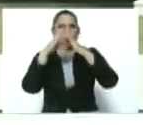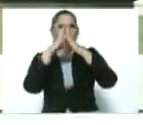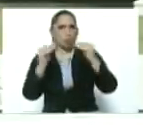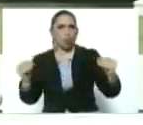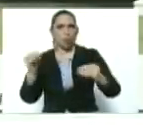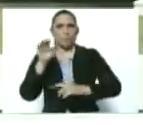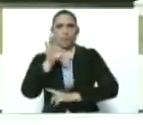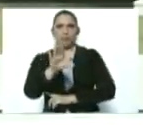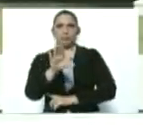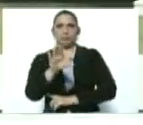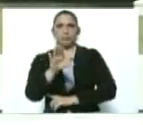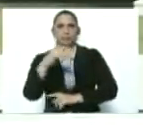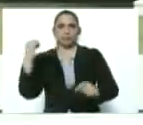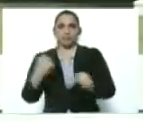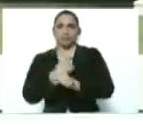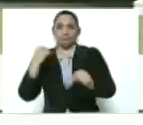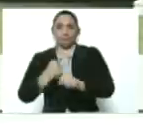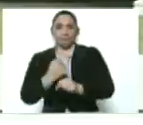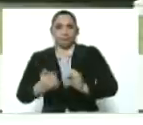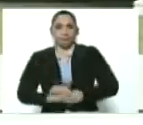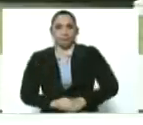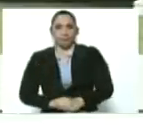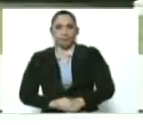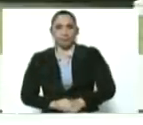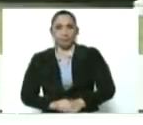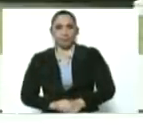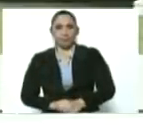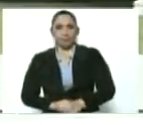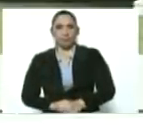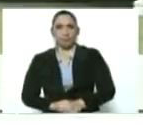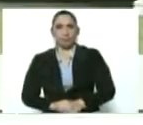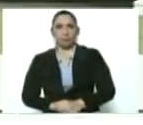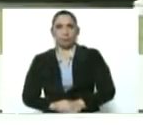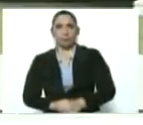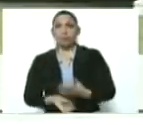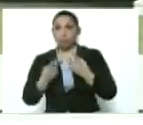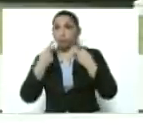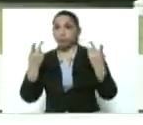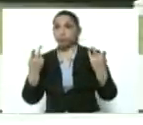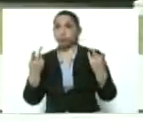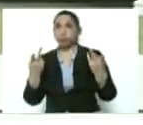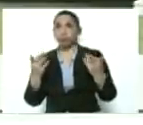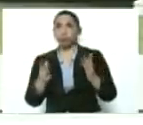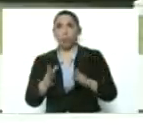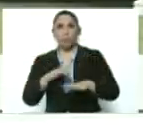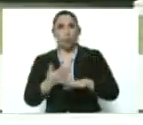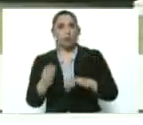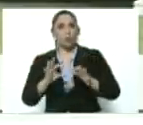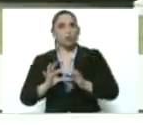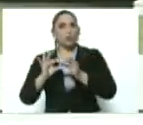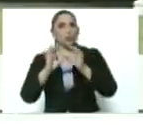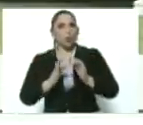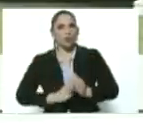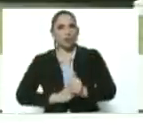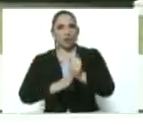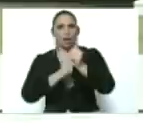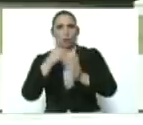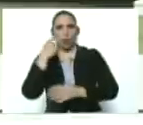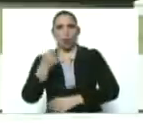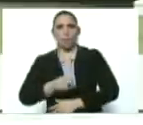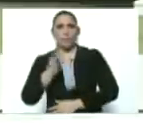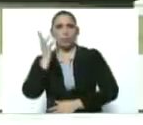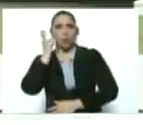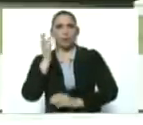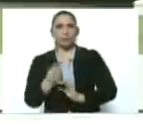país trabajando larga el comentario porque es la unión de un liderazgo de hombre de